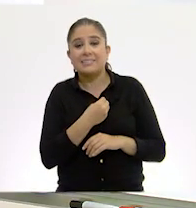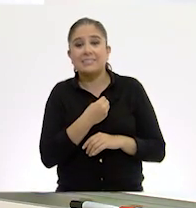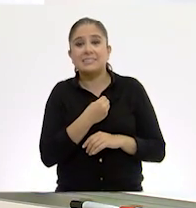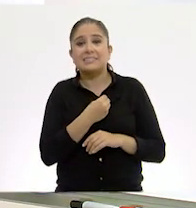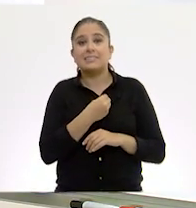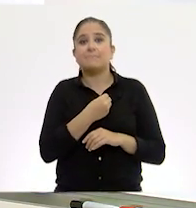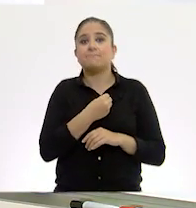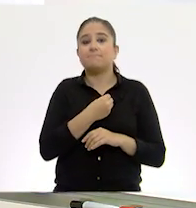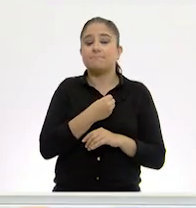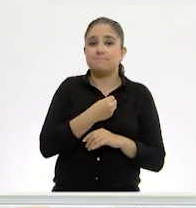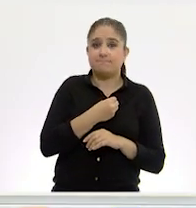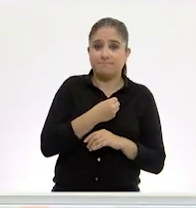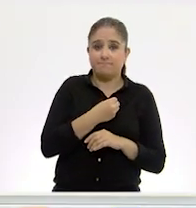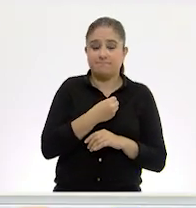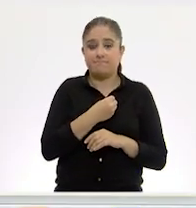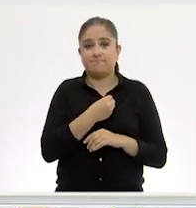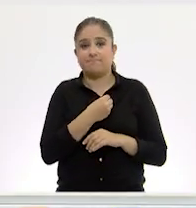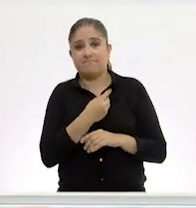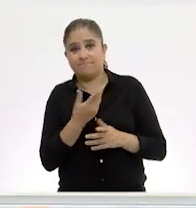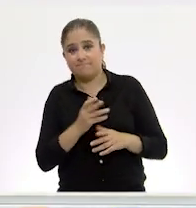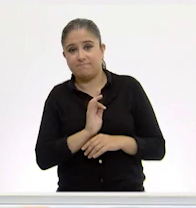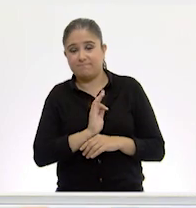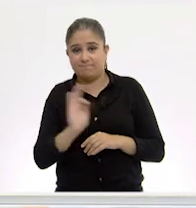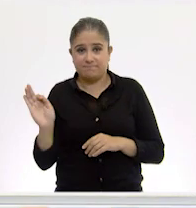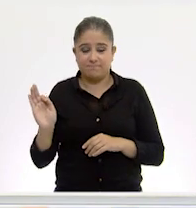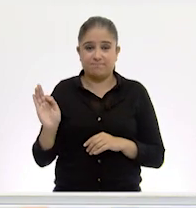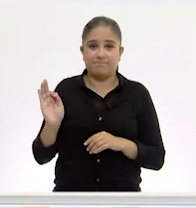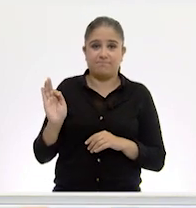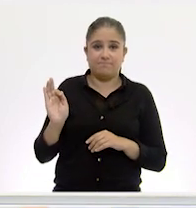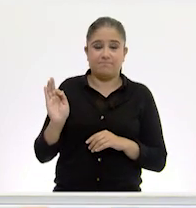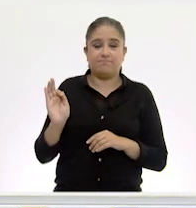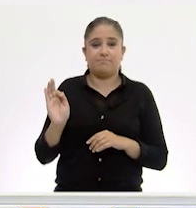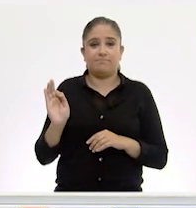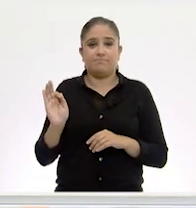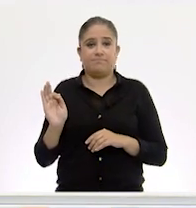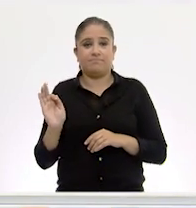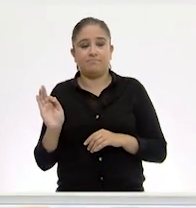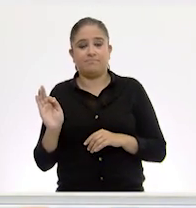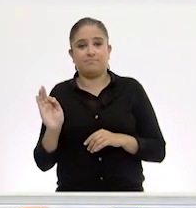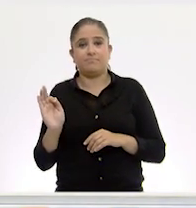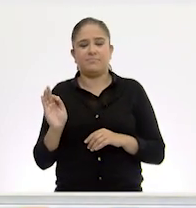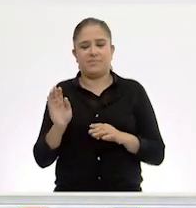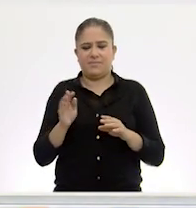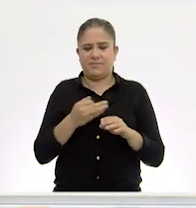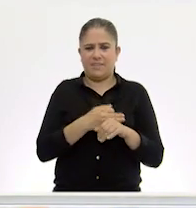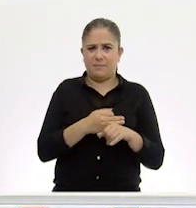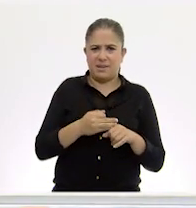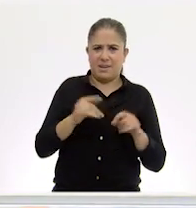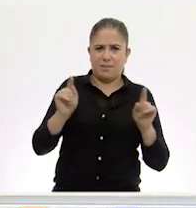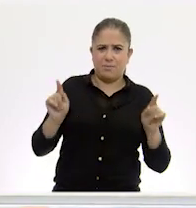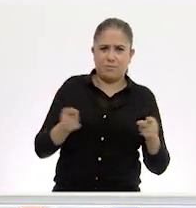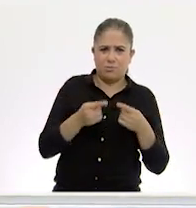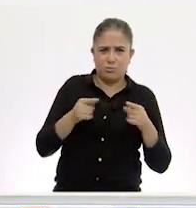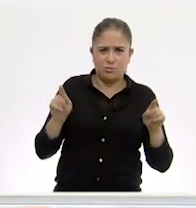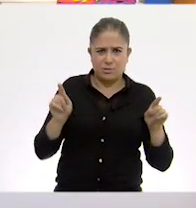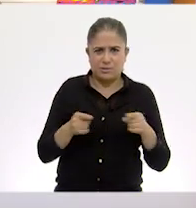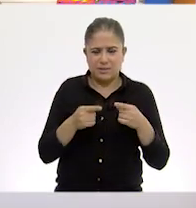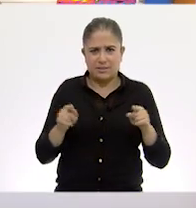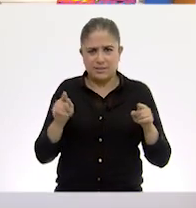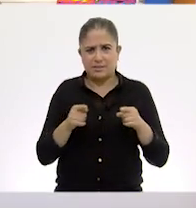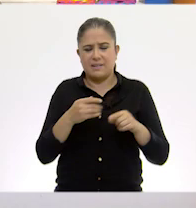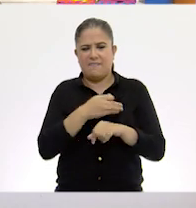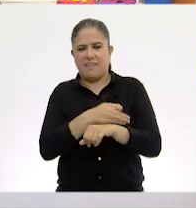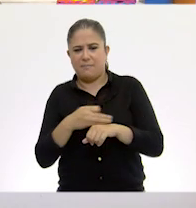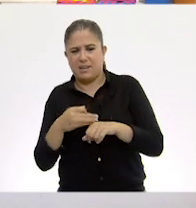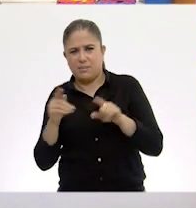¿Podría ser? ¿Qué podría ser? La familia sí. es como la música. La familia es como la música. Yo creo que la familia es